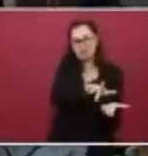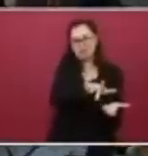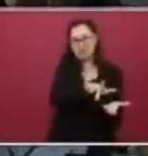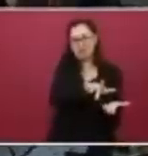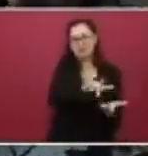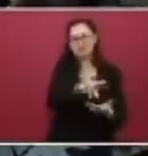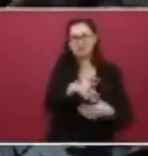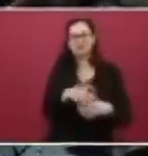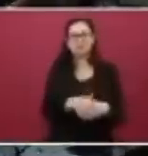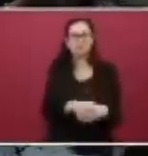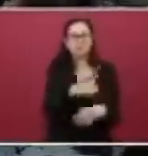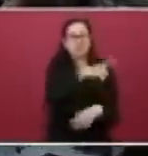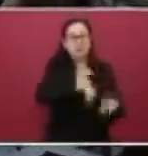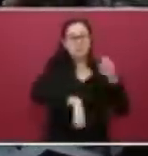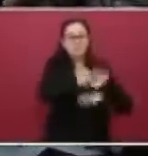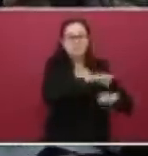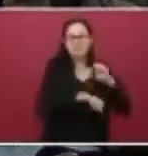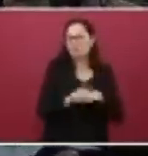competencia